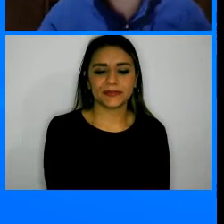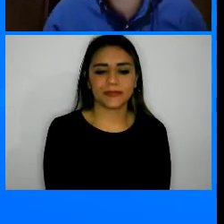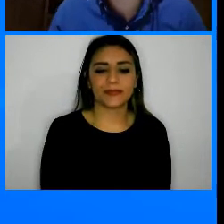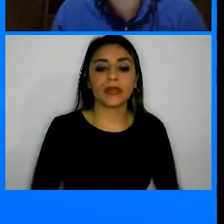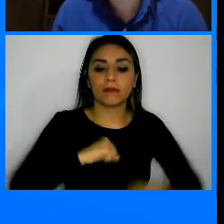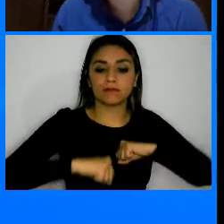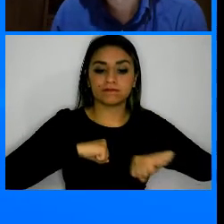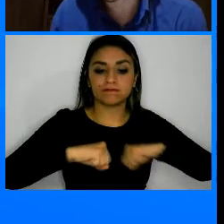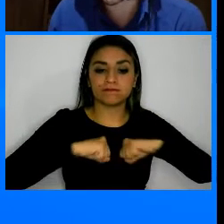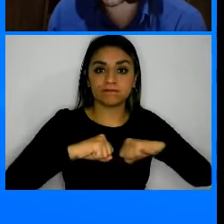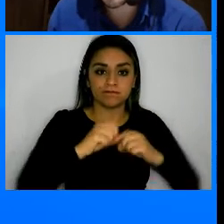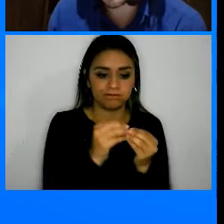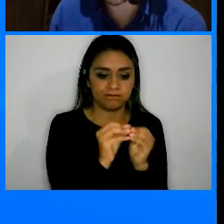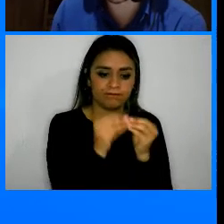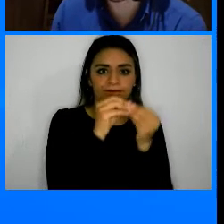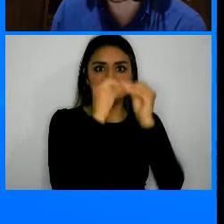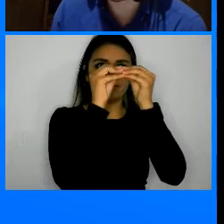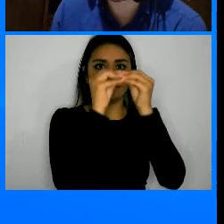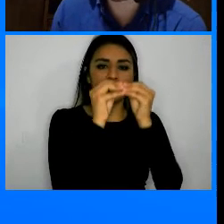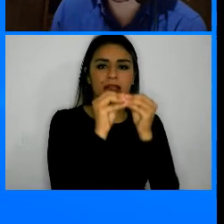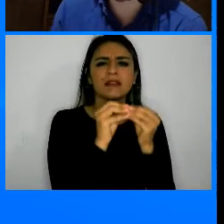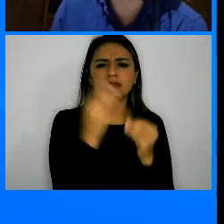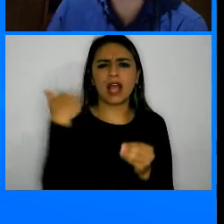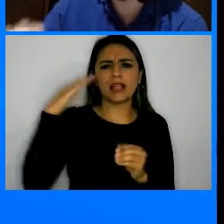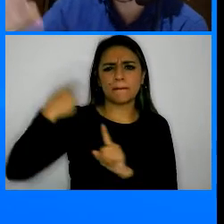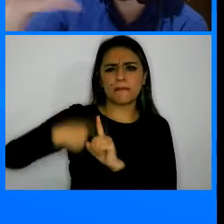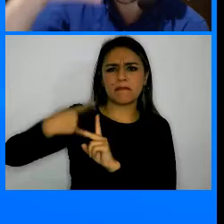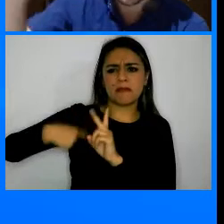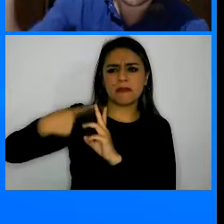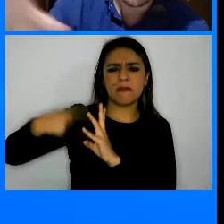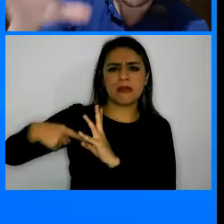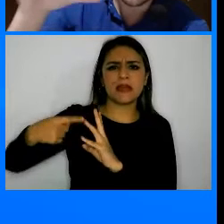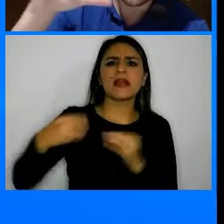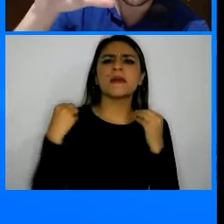hemos estado haciendo ya desde hace unos meses, no solamente